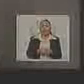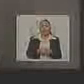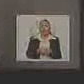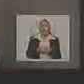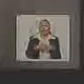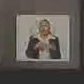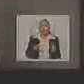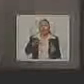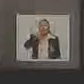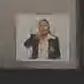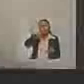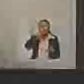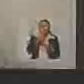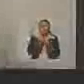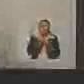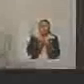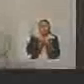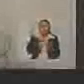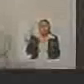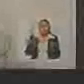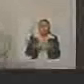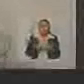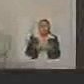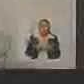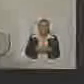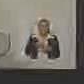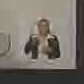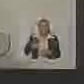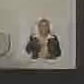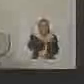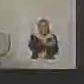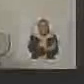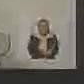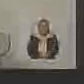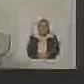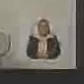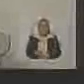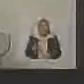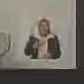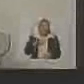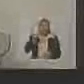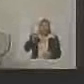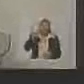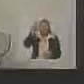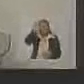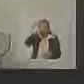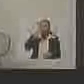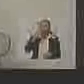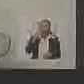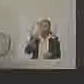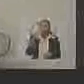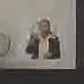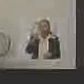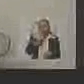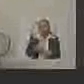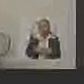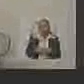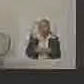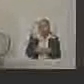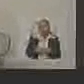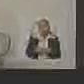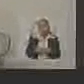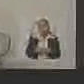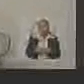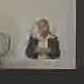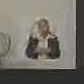Partido Humanista. Adelante. Gracias. Nuestra delegación cuenta con foros hermosos. Tenemos muchos parques,